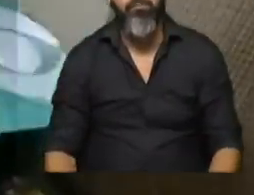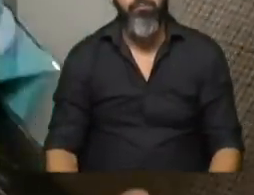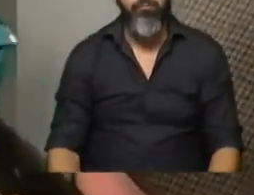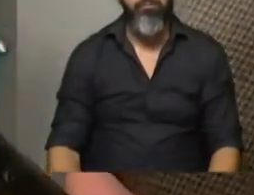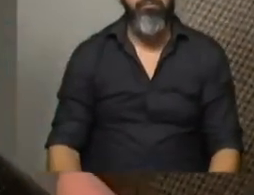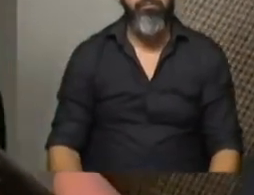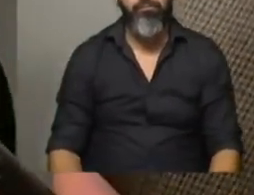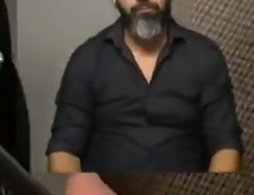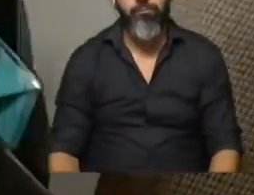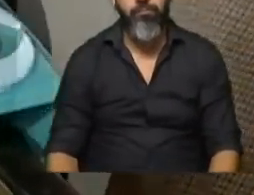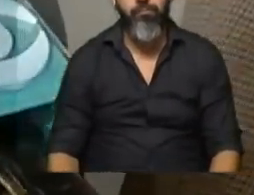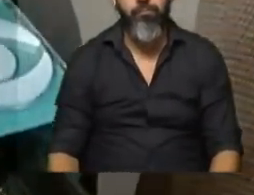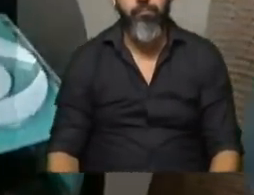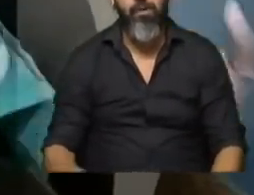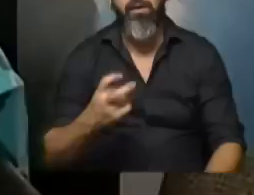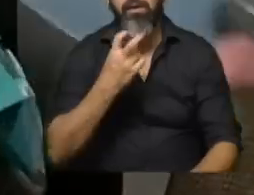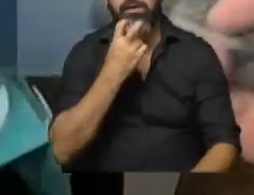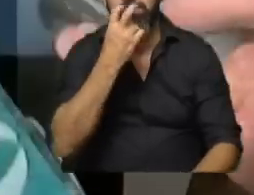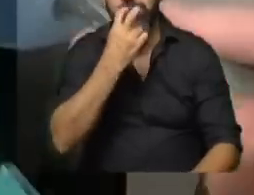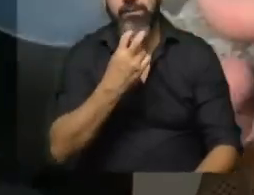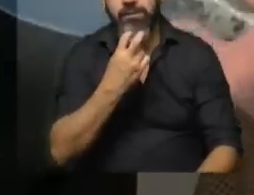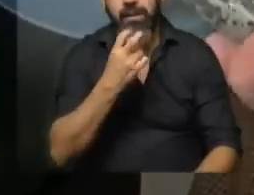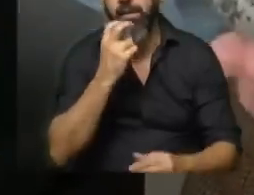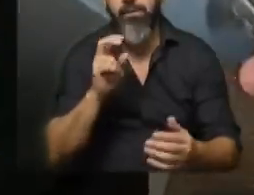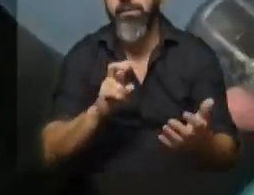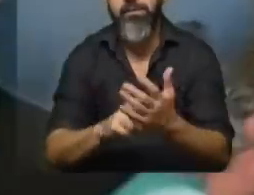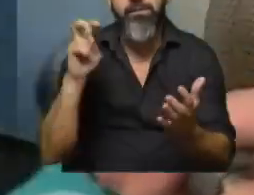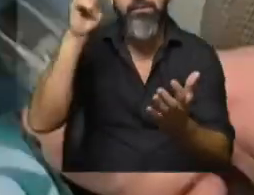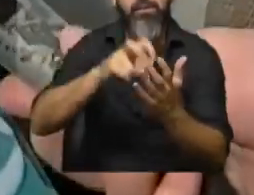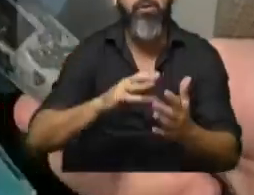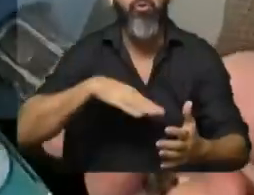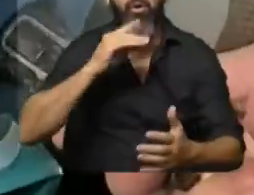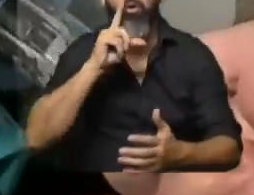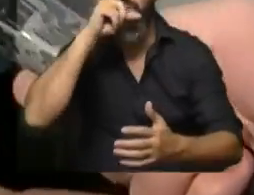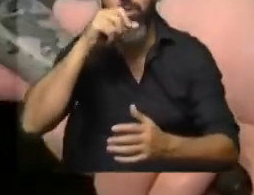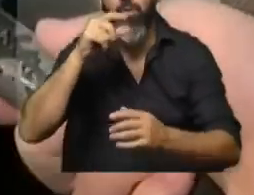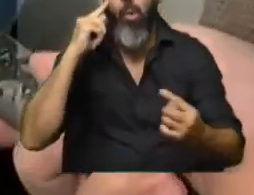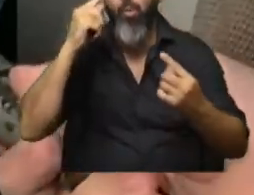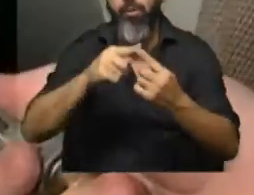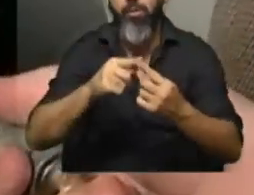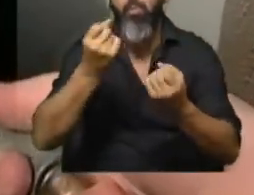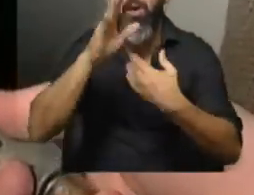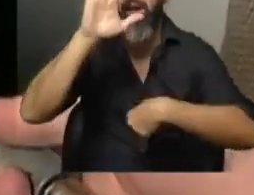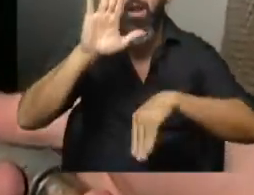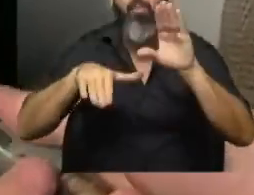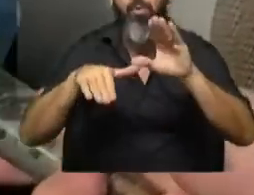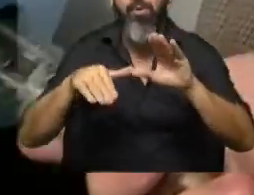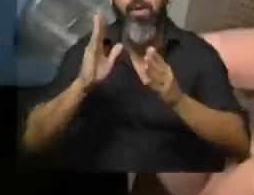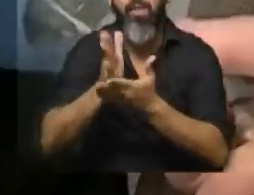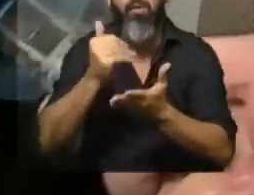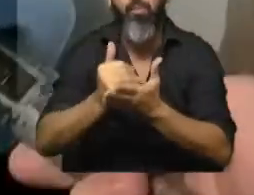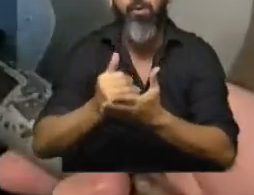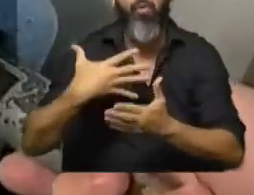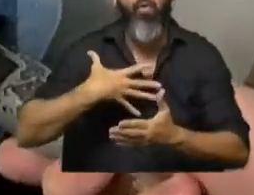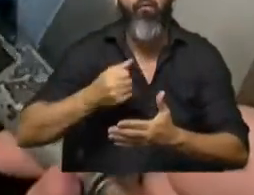básicamente está orientado a salto canelones y en Montevideo porque no tendría sentido teniendo en cuenta la gran mayoría que tiene la mayoría de los departamentos